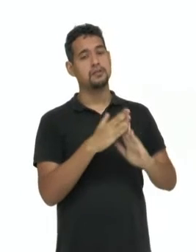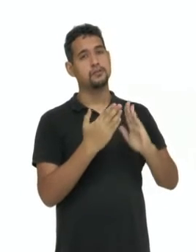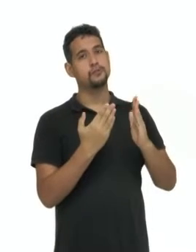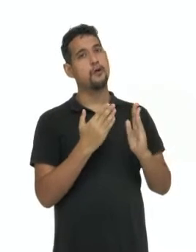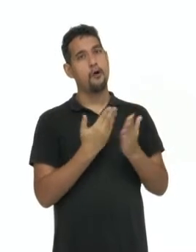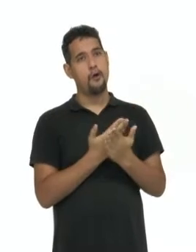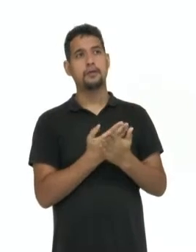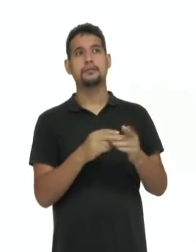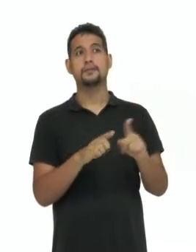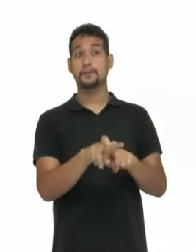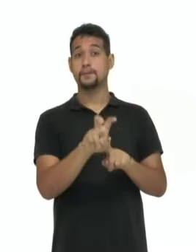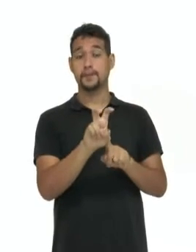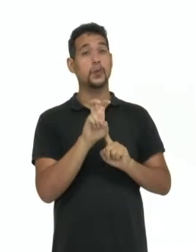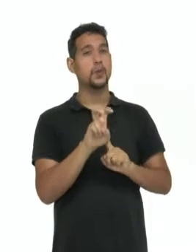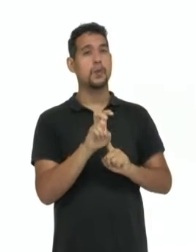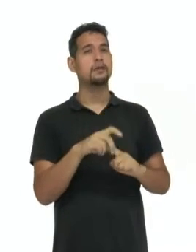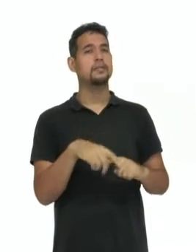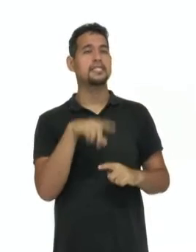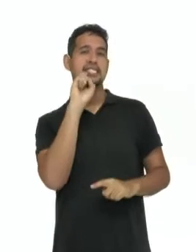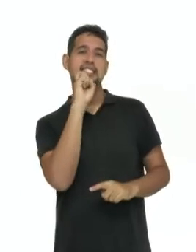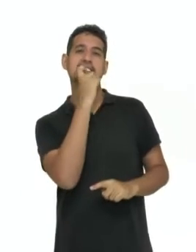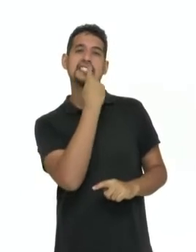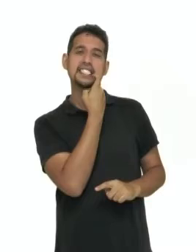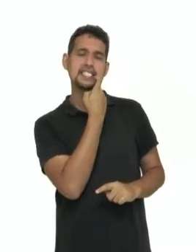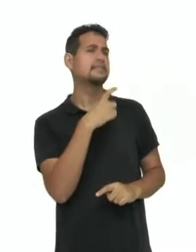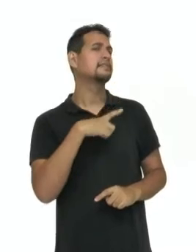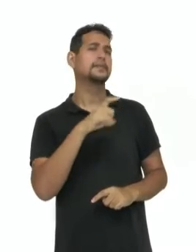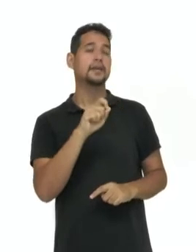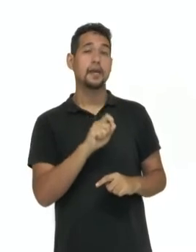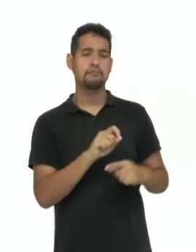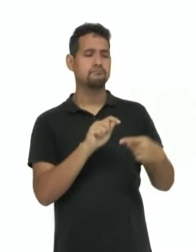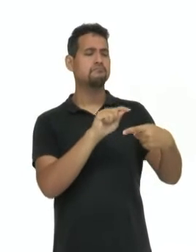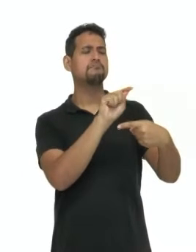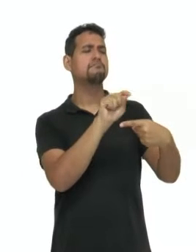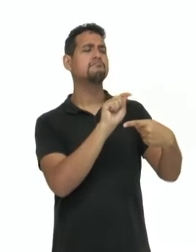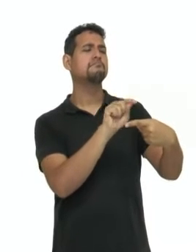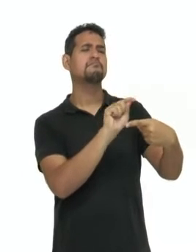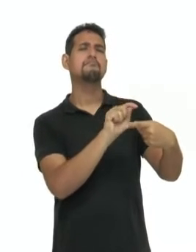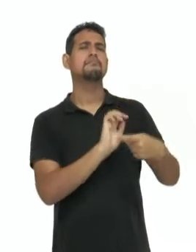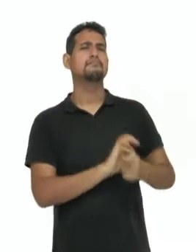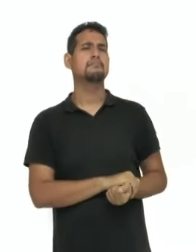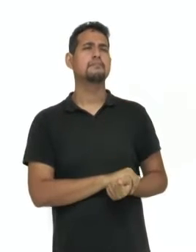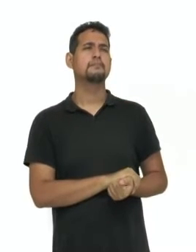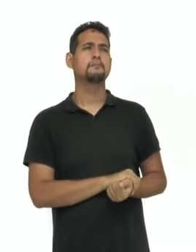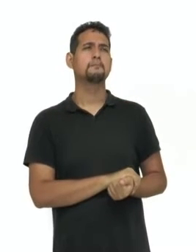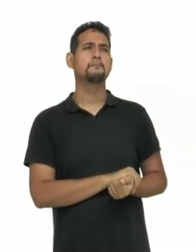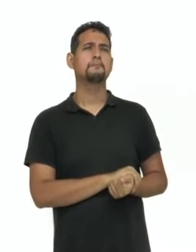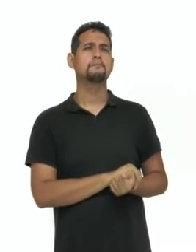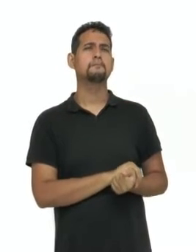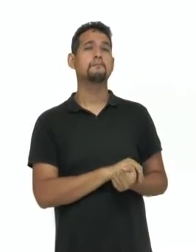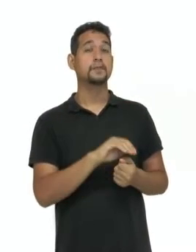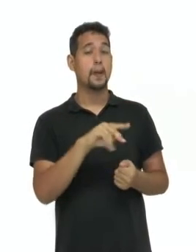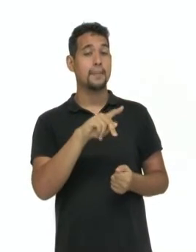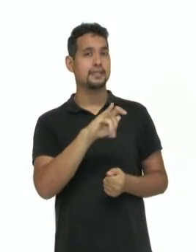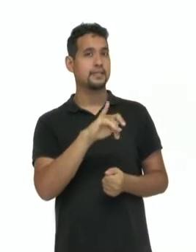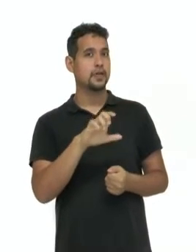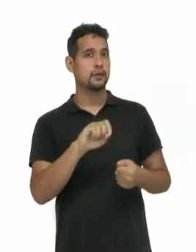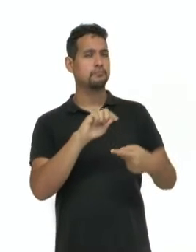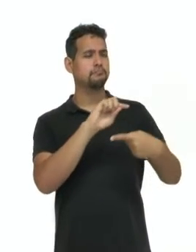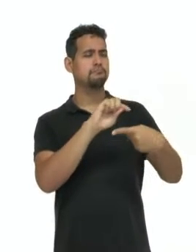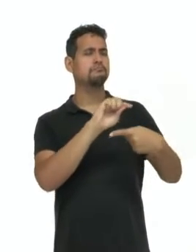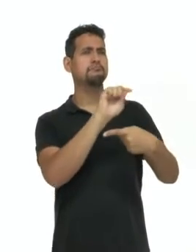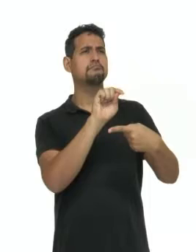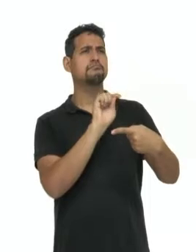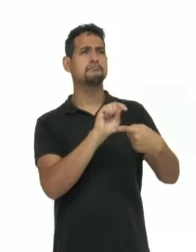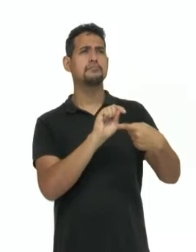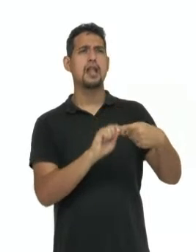El consultorio del dentista está, espacio, pasillo, espacio, la escalera